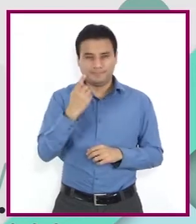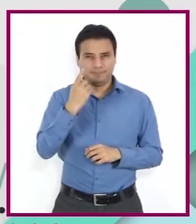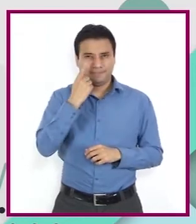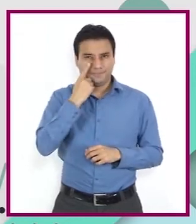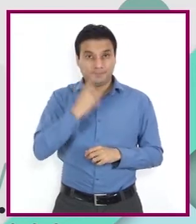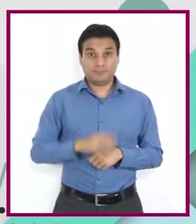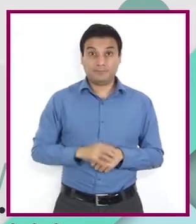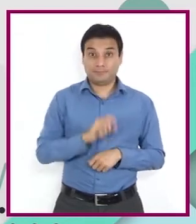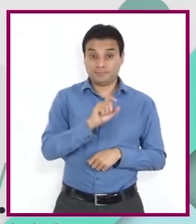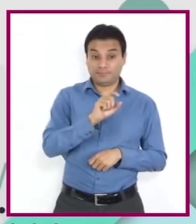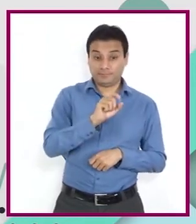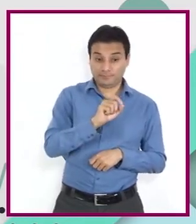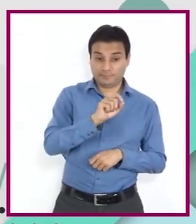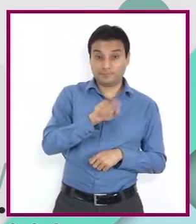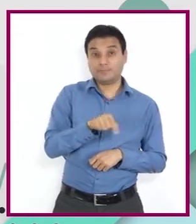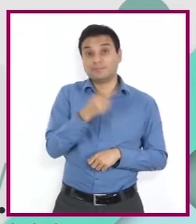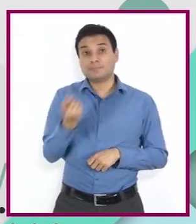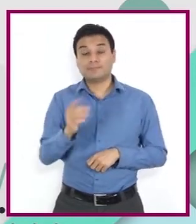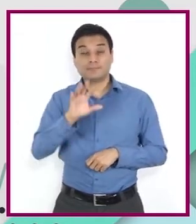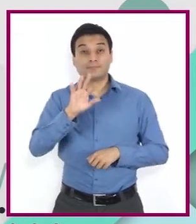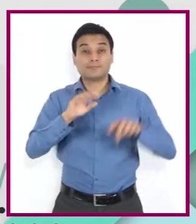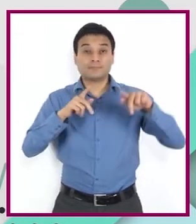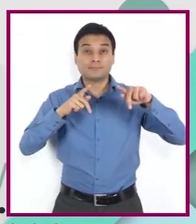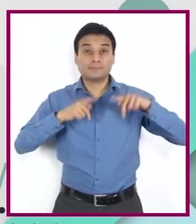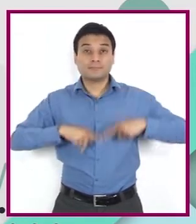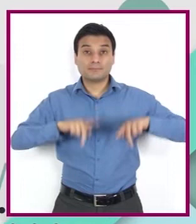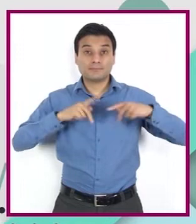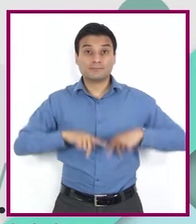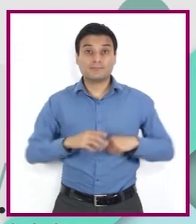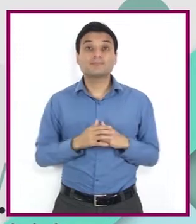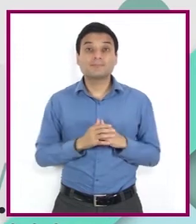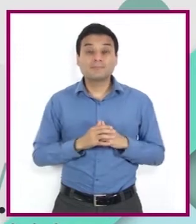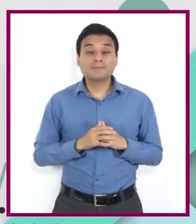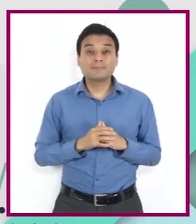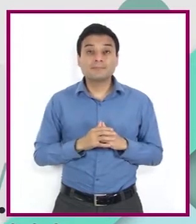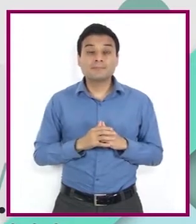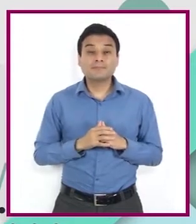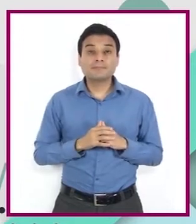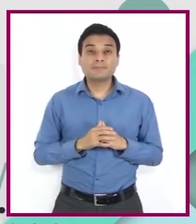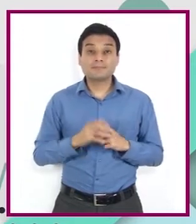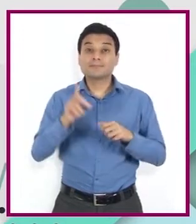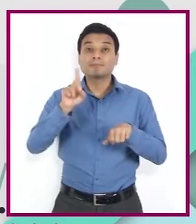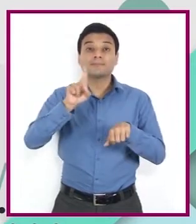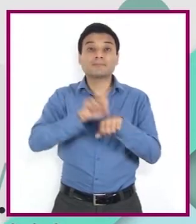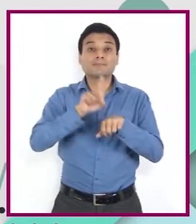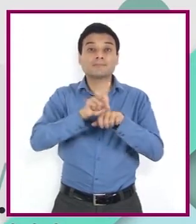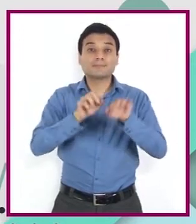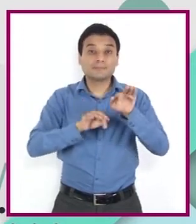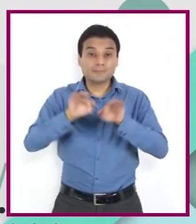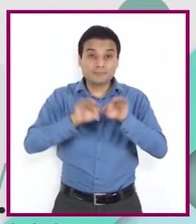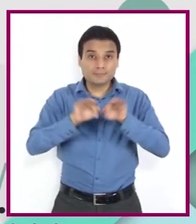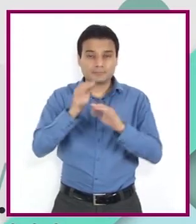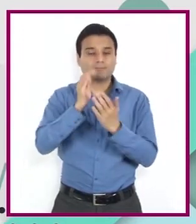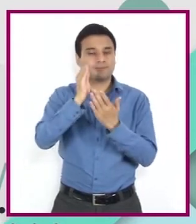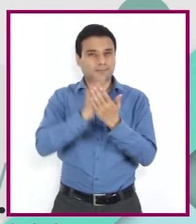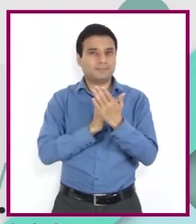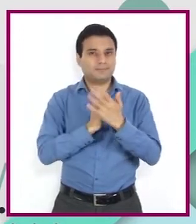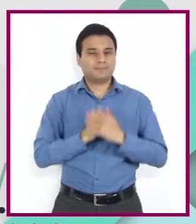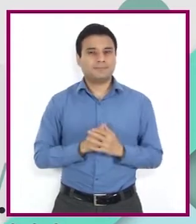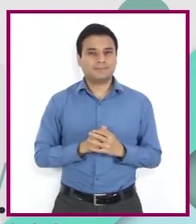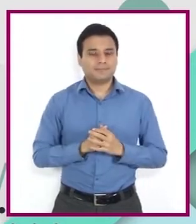va de 20 a 40 obreros y se darán cuenta que, al duplicarse el número de obreros, los días de trabajo disminuyen de